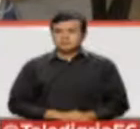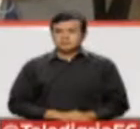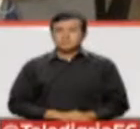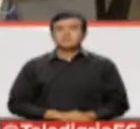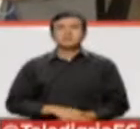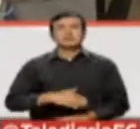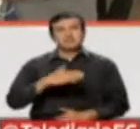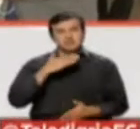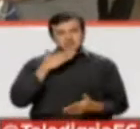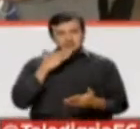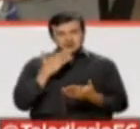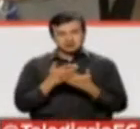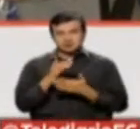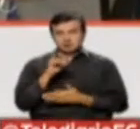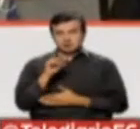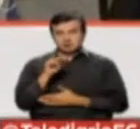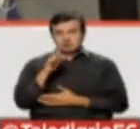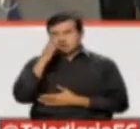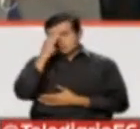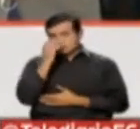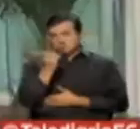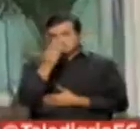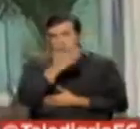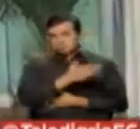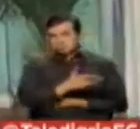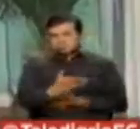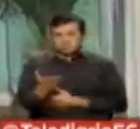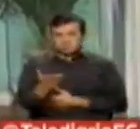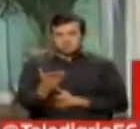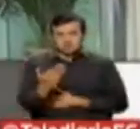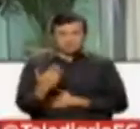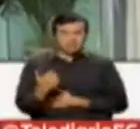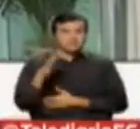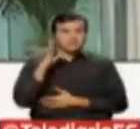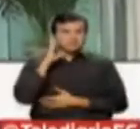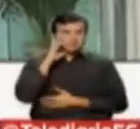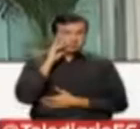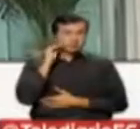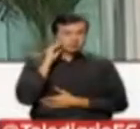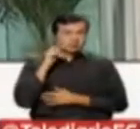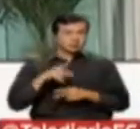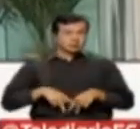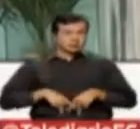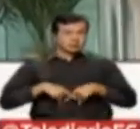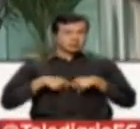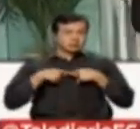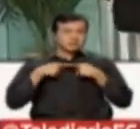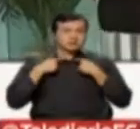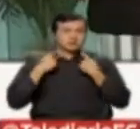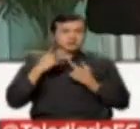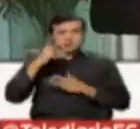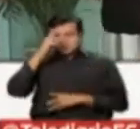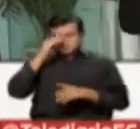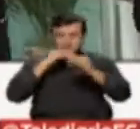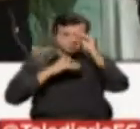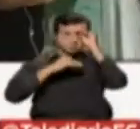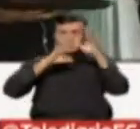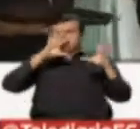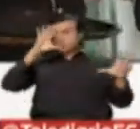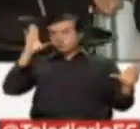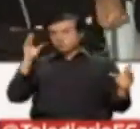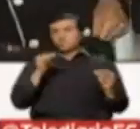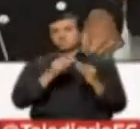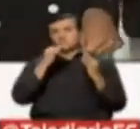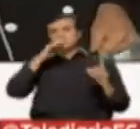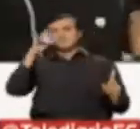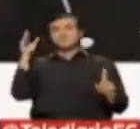gracias diana buenos días amigos de telediario más experiencias de vida para aprender que todo es posible